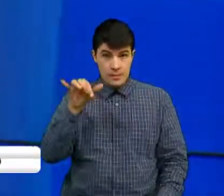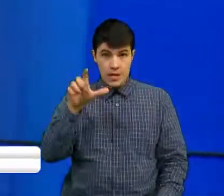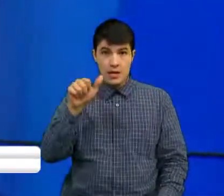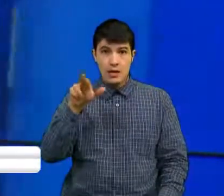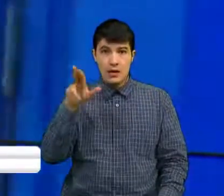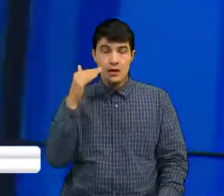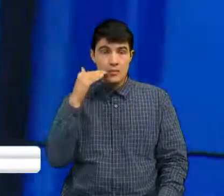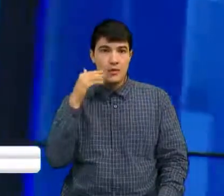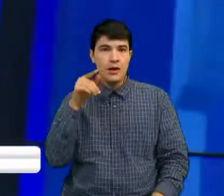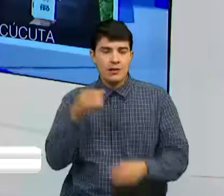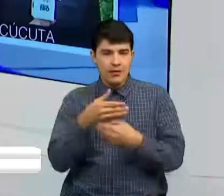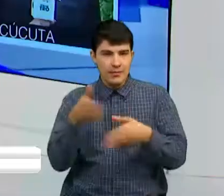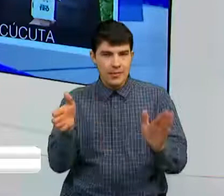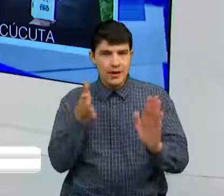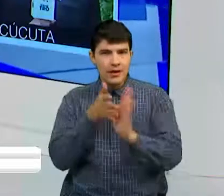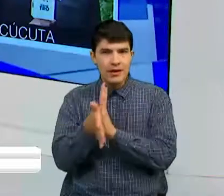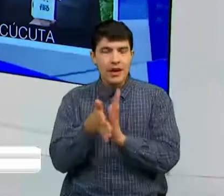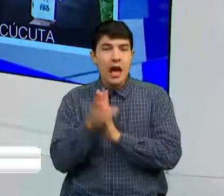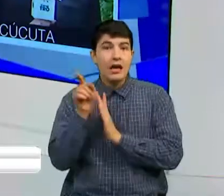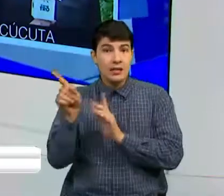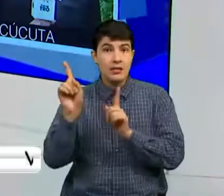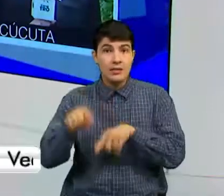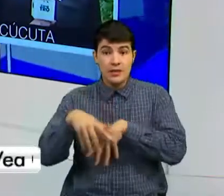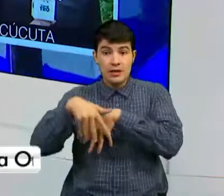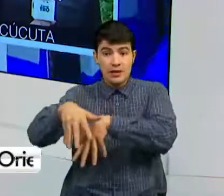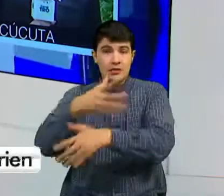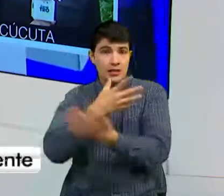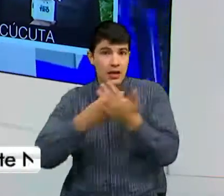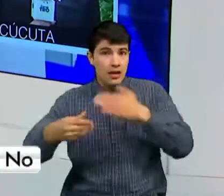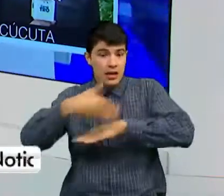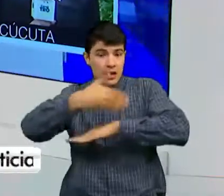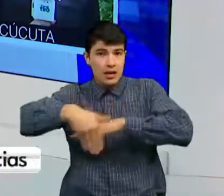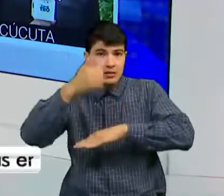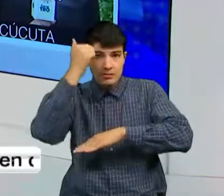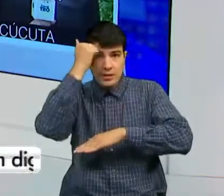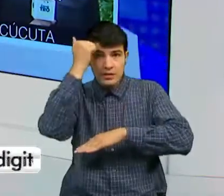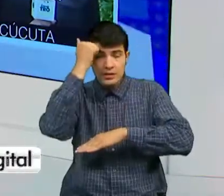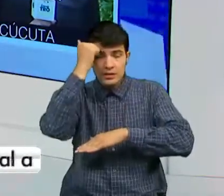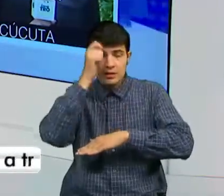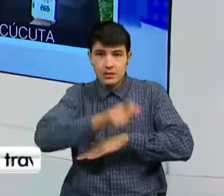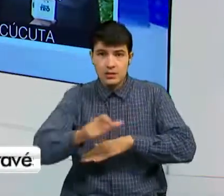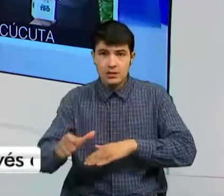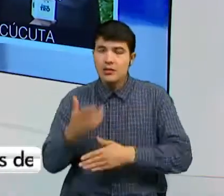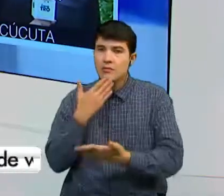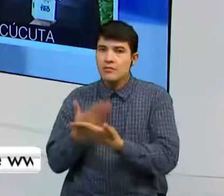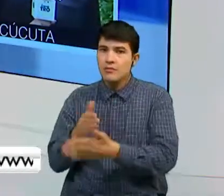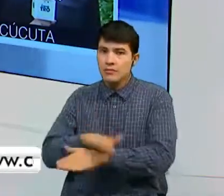nos amplía la información. Allá también protestaron y salieron a la calle los docentes. Buenas tardes, Pilar.